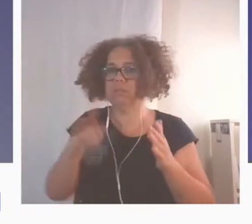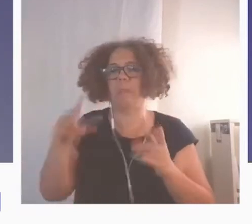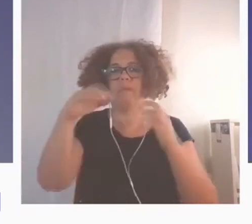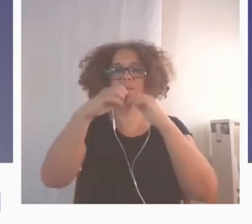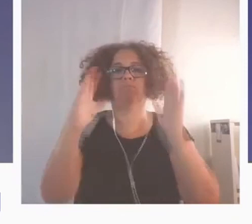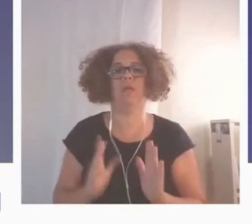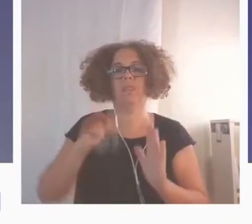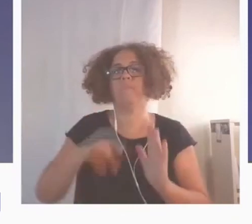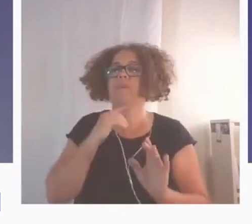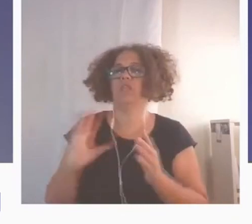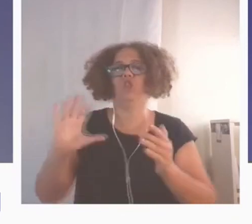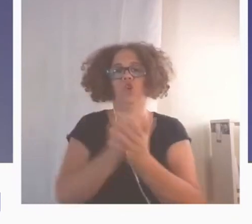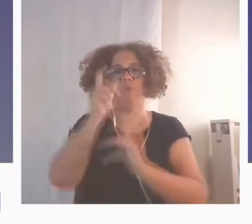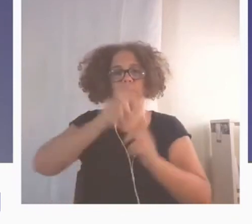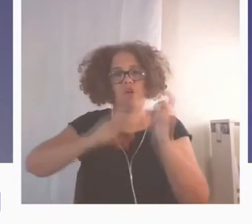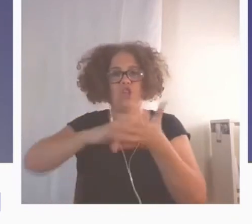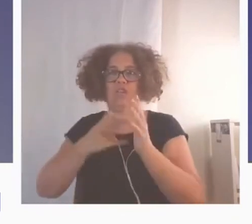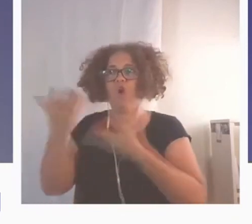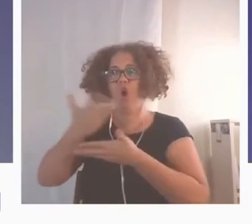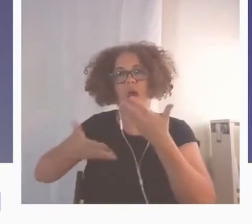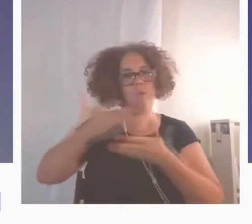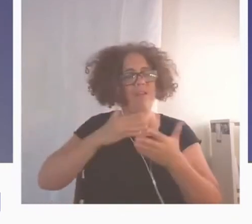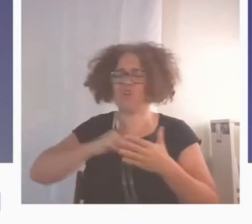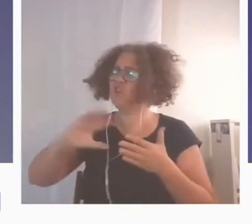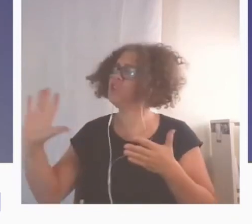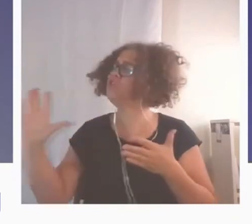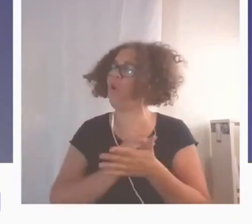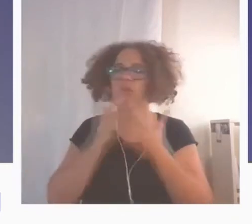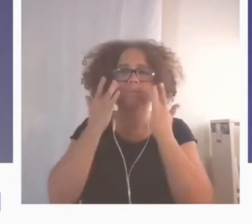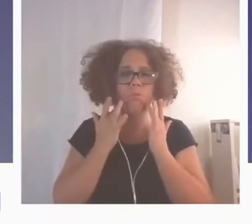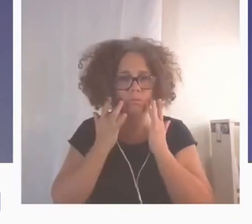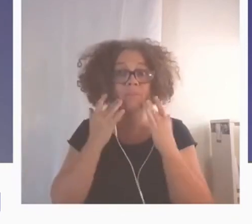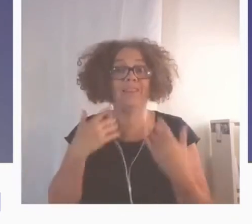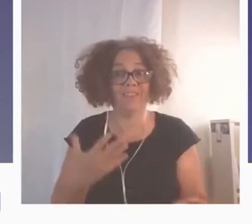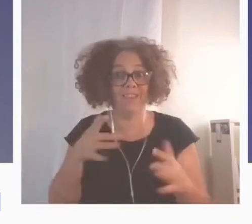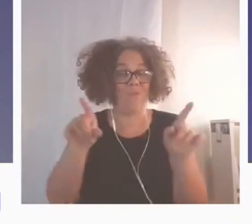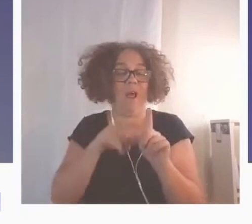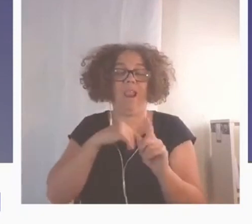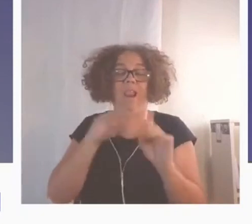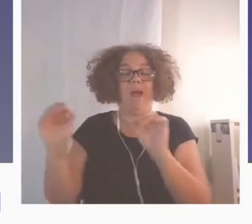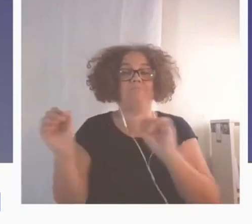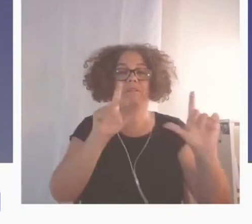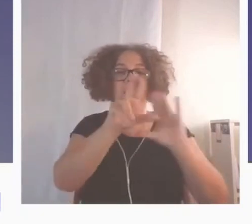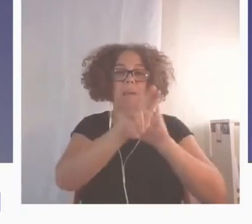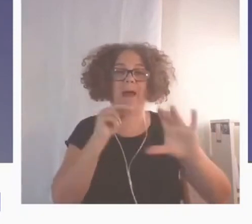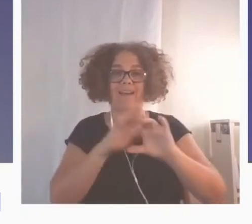proyectos se han hecho en colaboración y como pueden ver en la imagen, tenemos 3 pilares de trabajo.